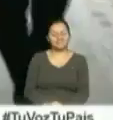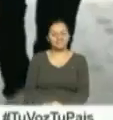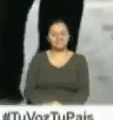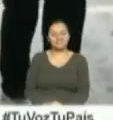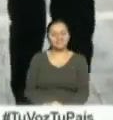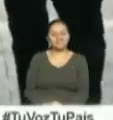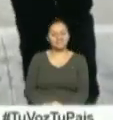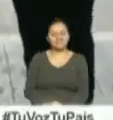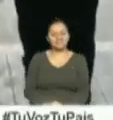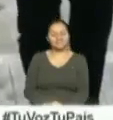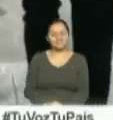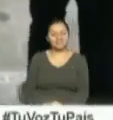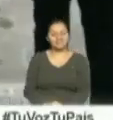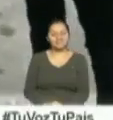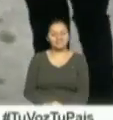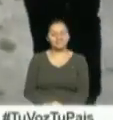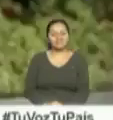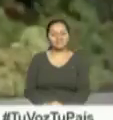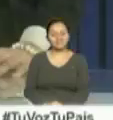Ciudadano.